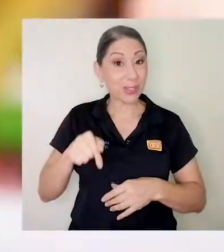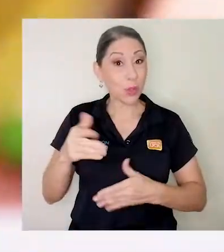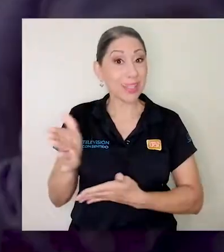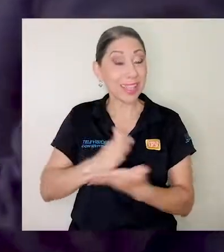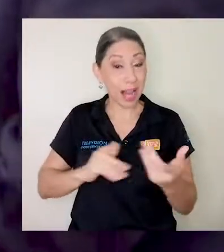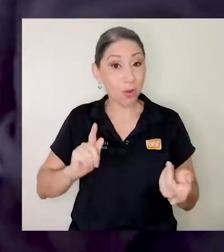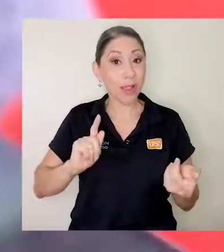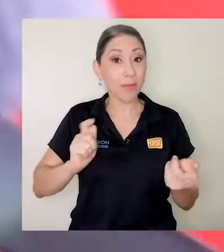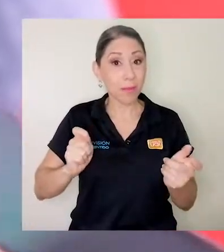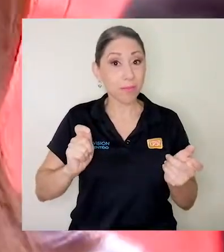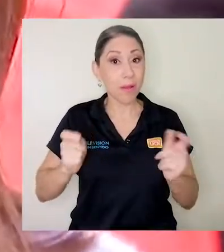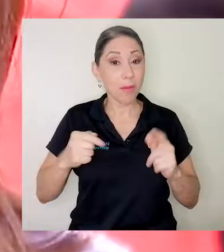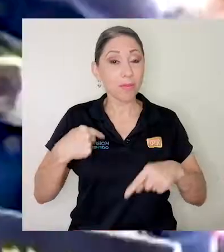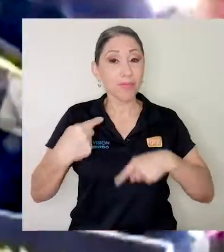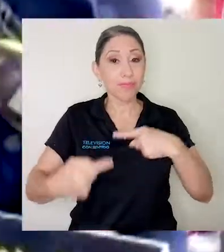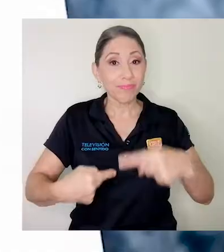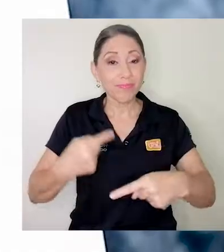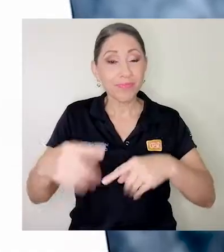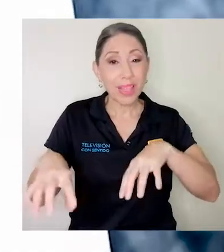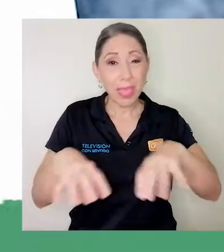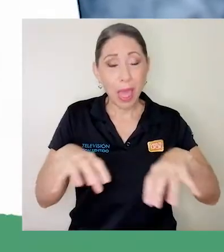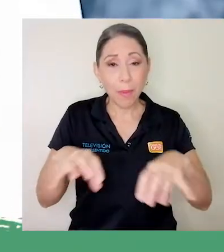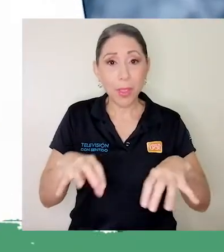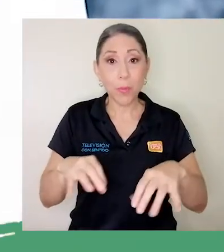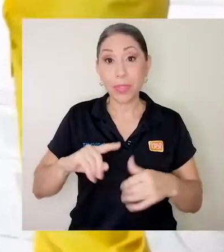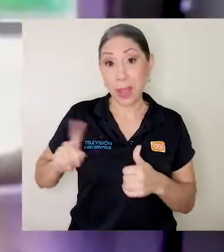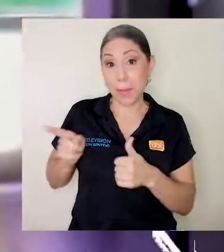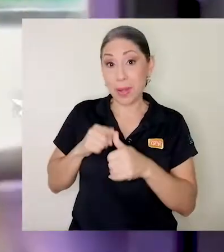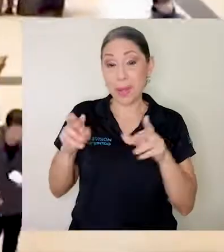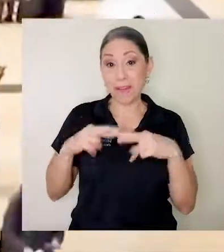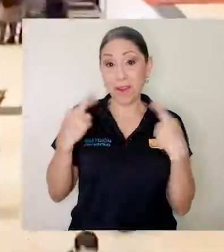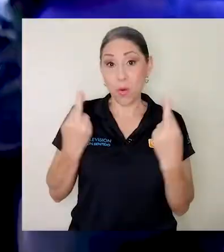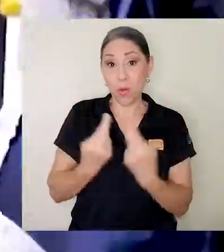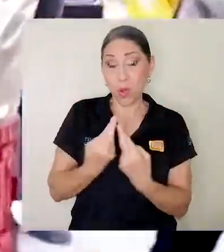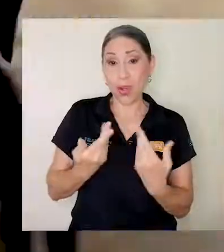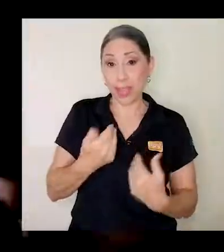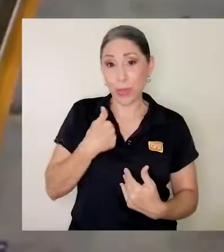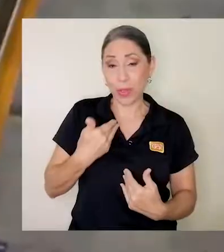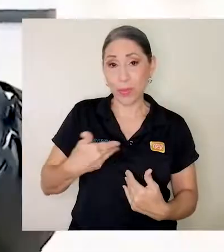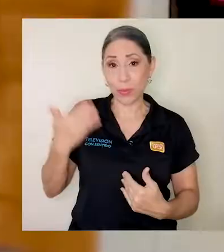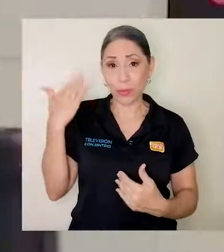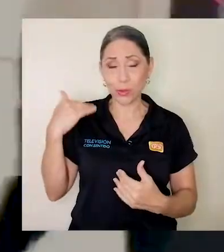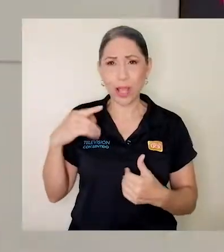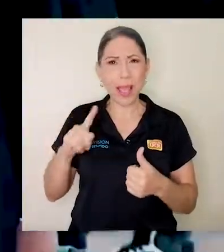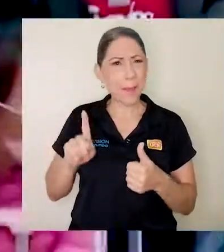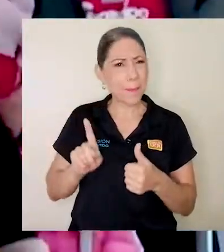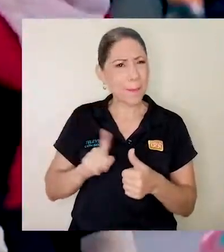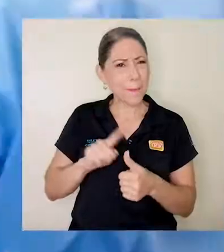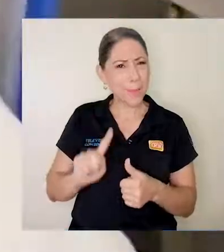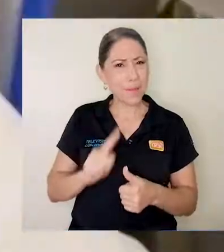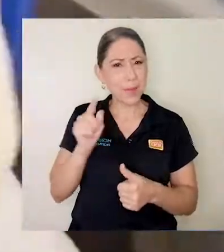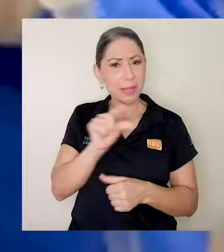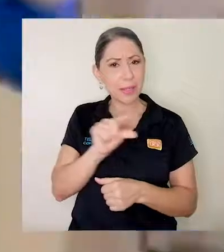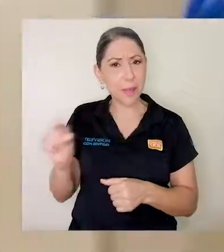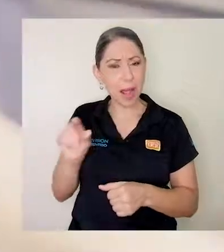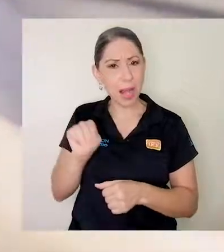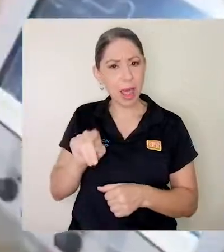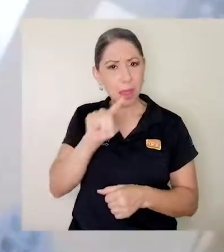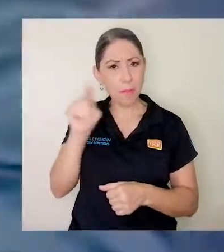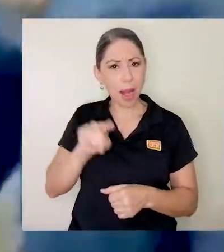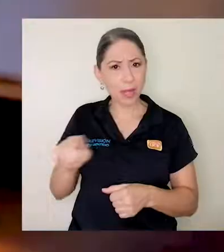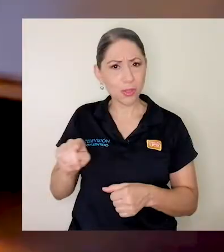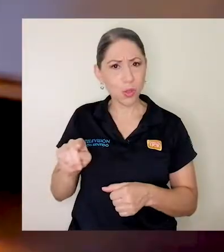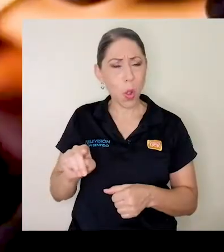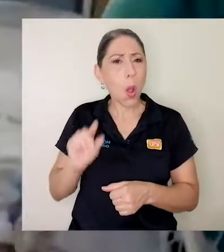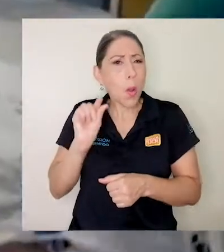muy cambiante y muy dinámico. De hecho, la primera reunión que tuvimos fue la primera semana de marzo, a